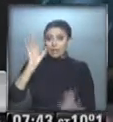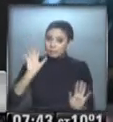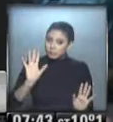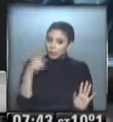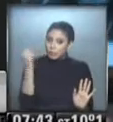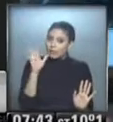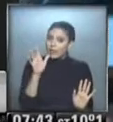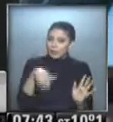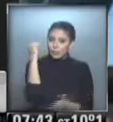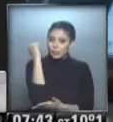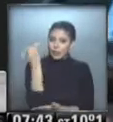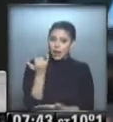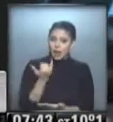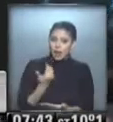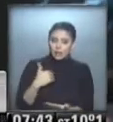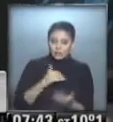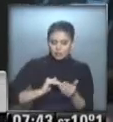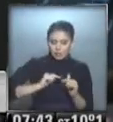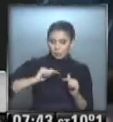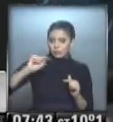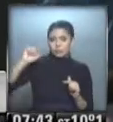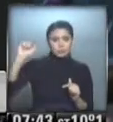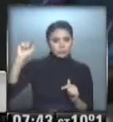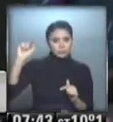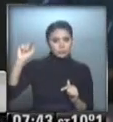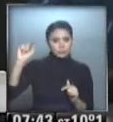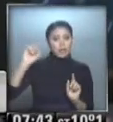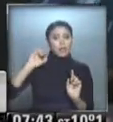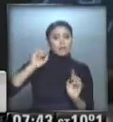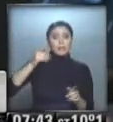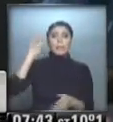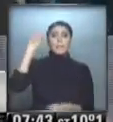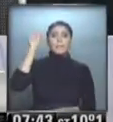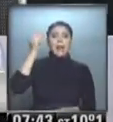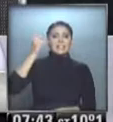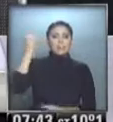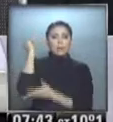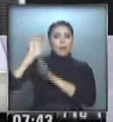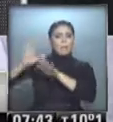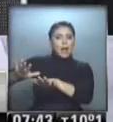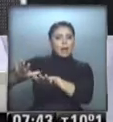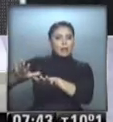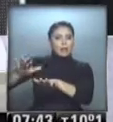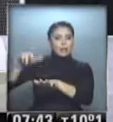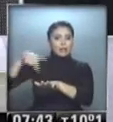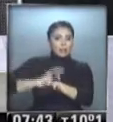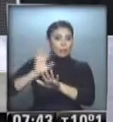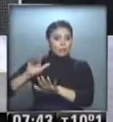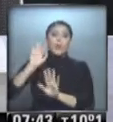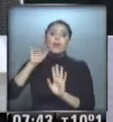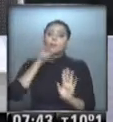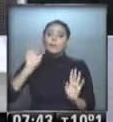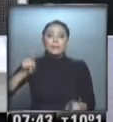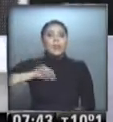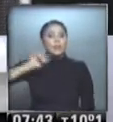no es menor para la economía argentina con un freno en el crecimiento en brasil de este año y que probablemente se extienda